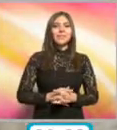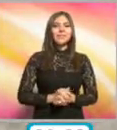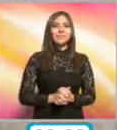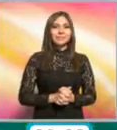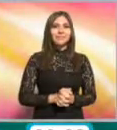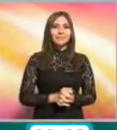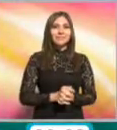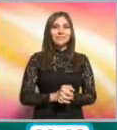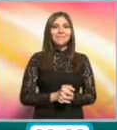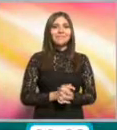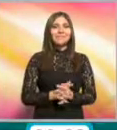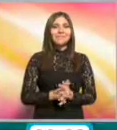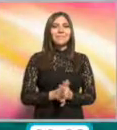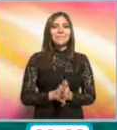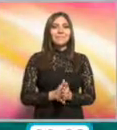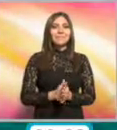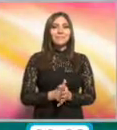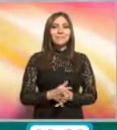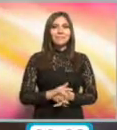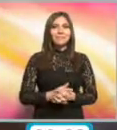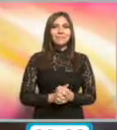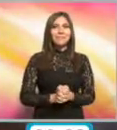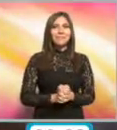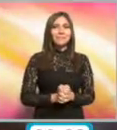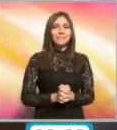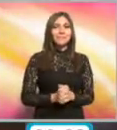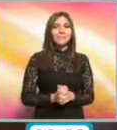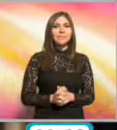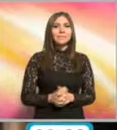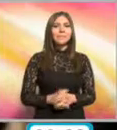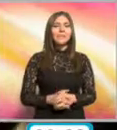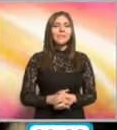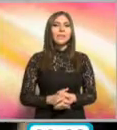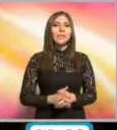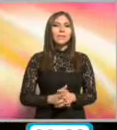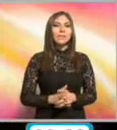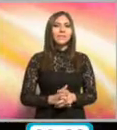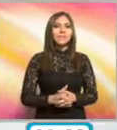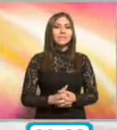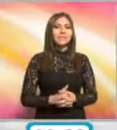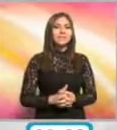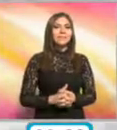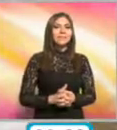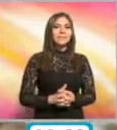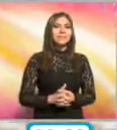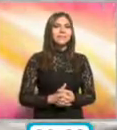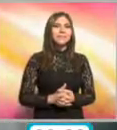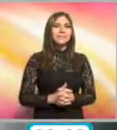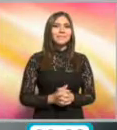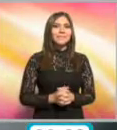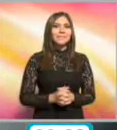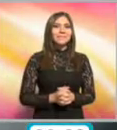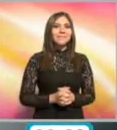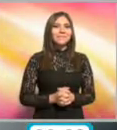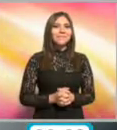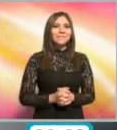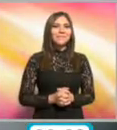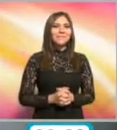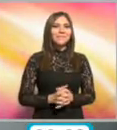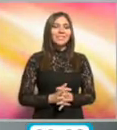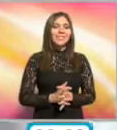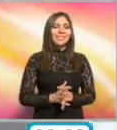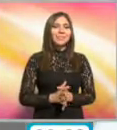Y nuestro amor ya no rima, que aunque de amor te mueras, nuestros recuerdos aún